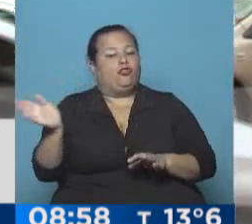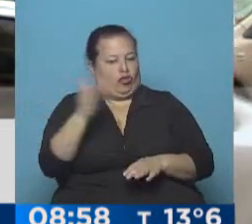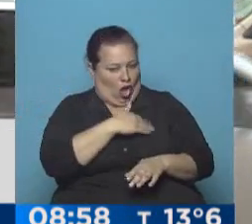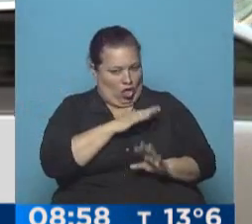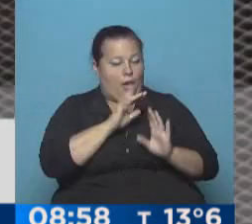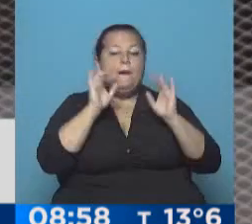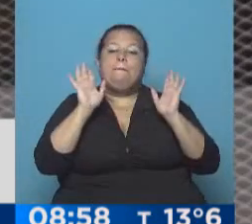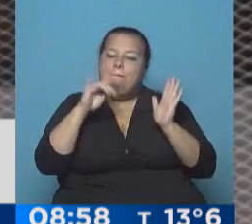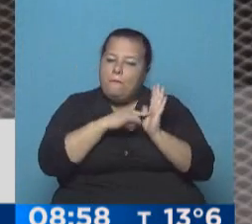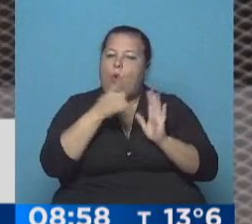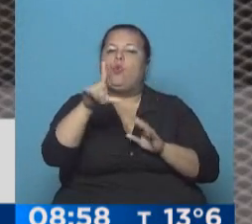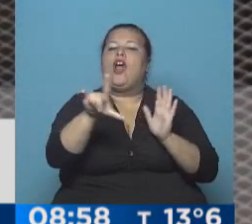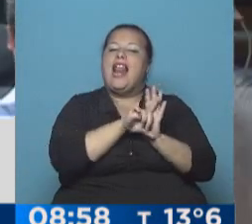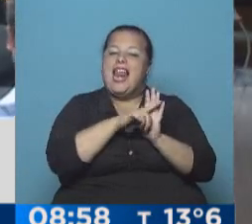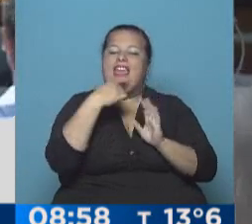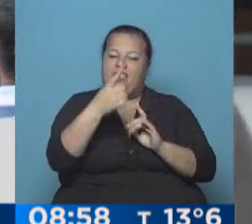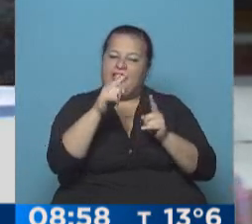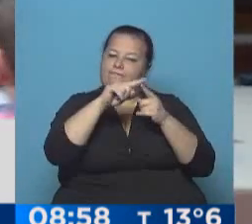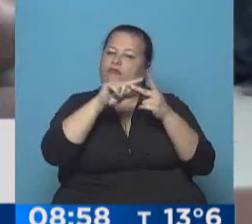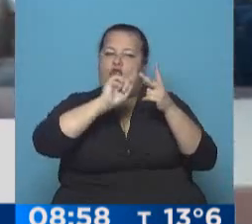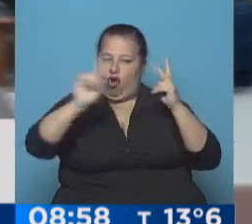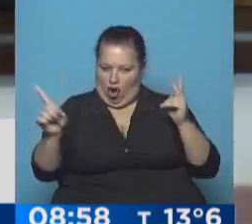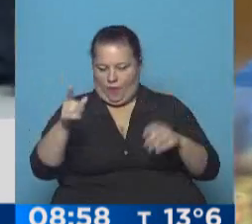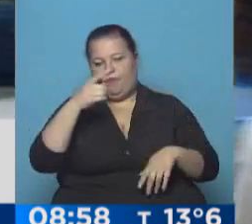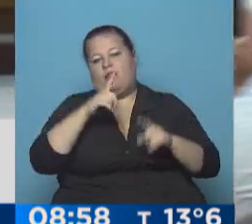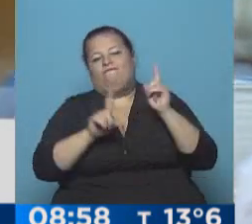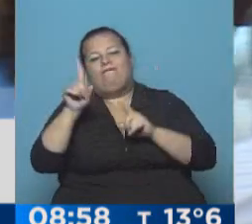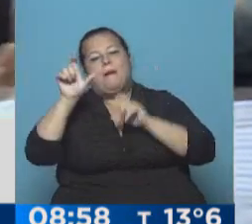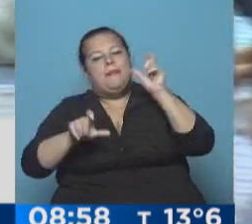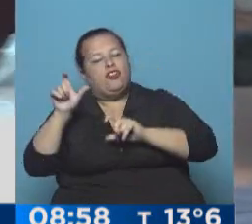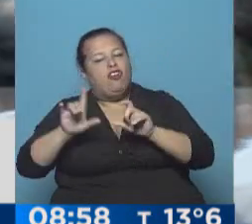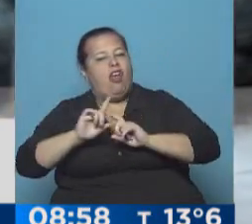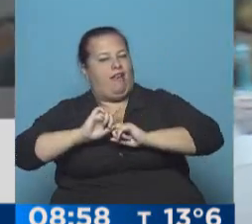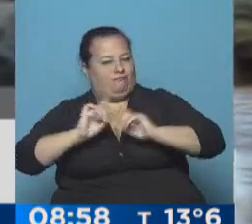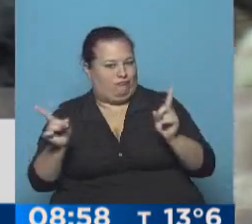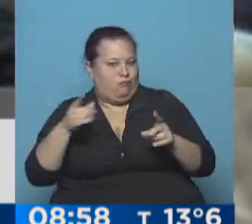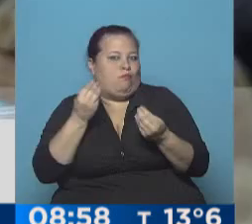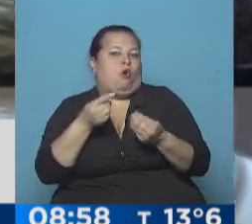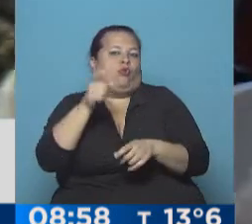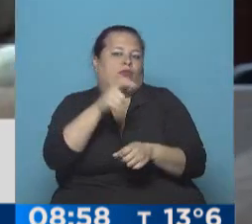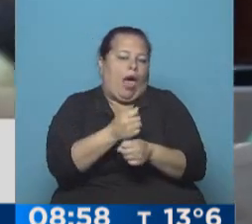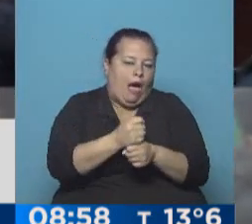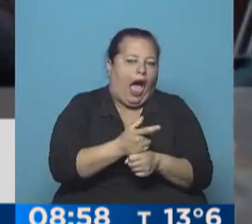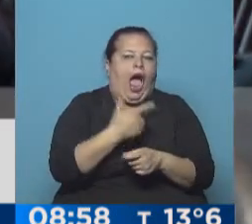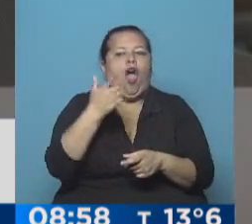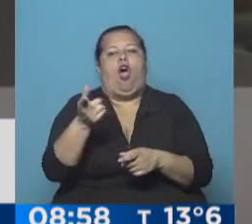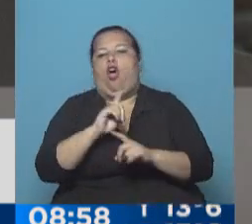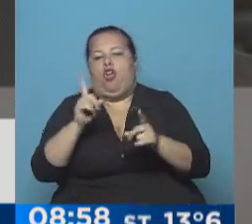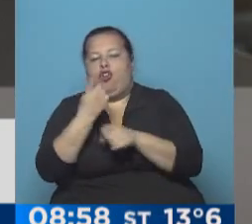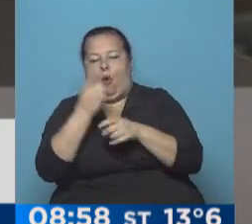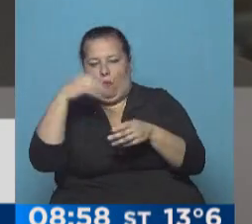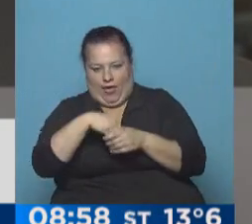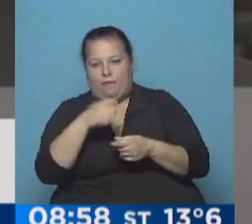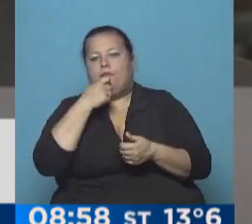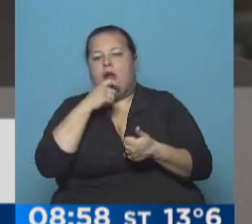ellos. Sin embargo, la ley establece ciertas excepciones o ciertas personas que por sus trabajos o por sus profesiones no pueden ser